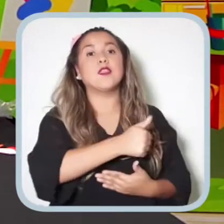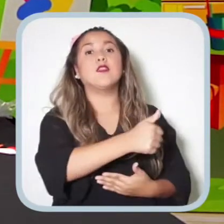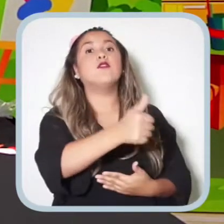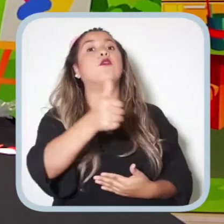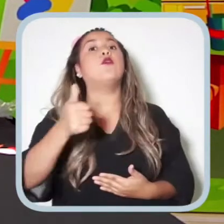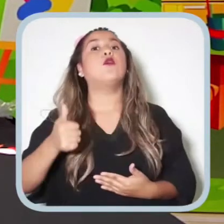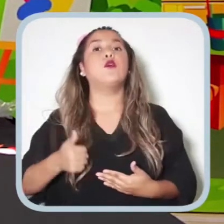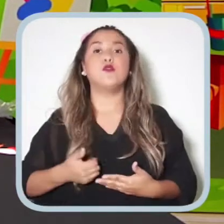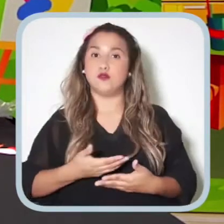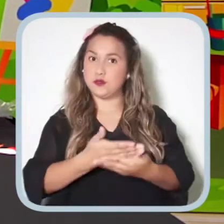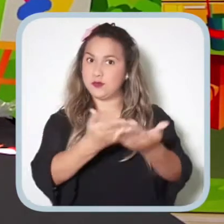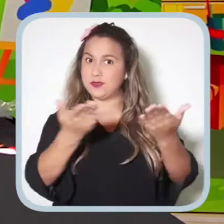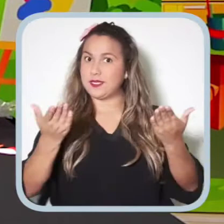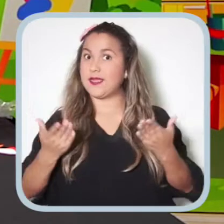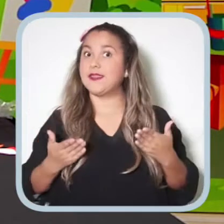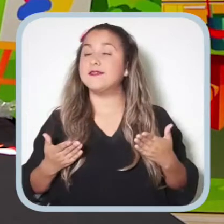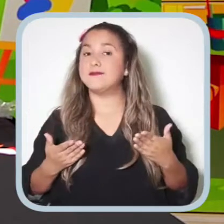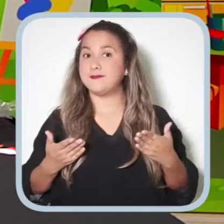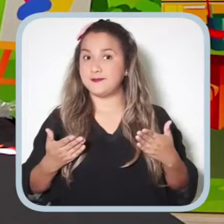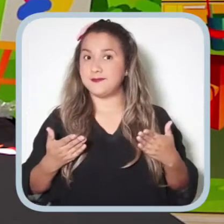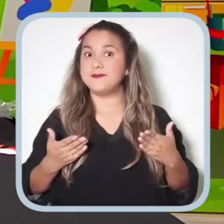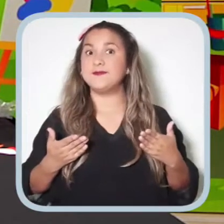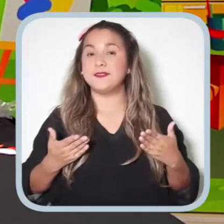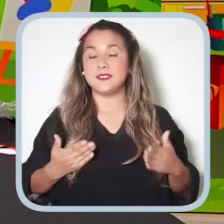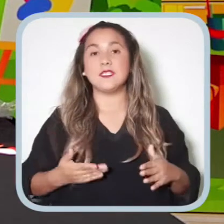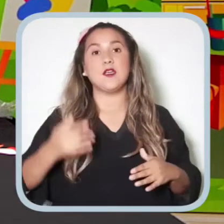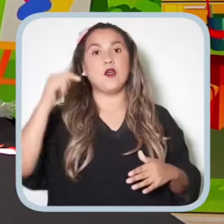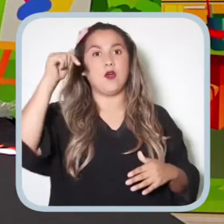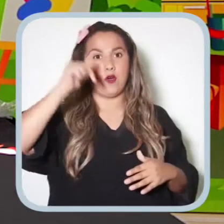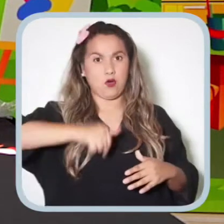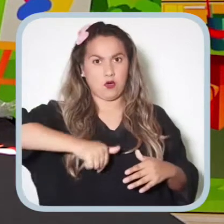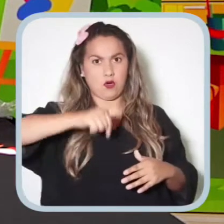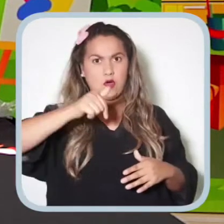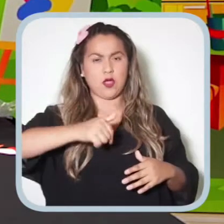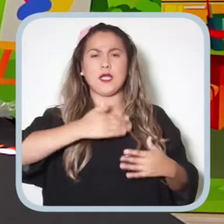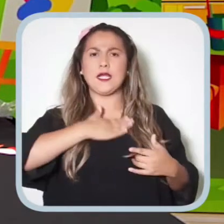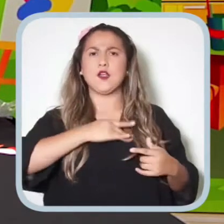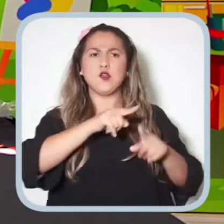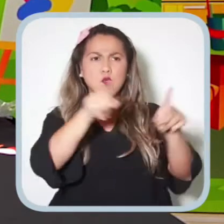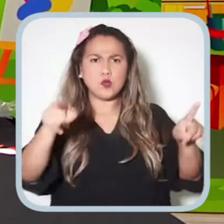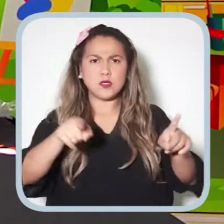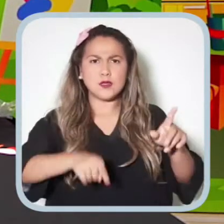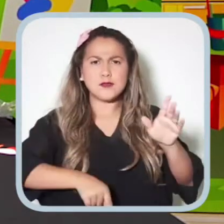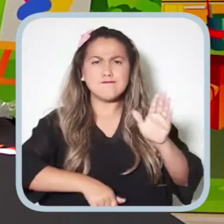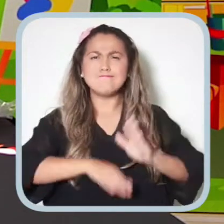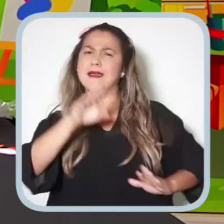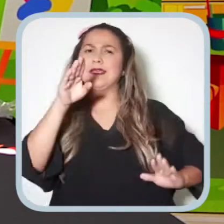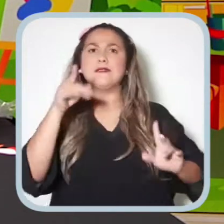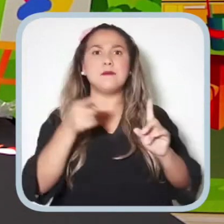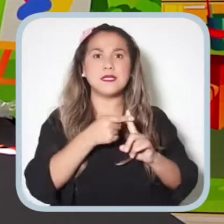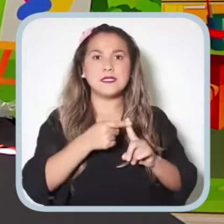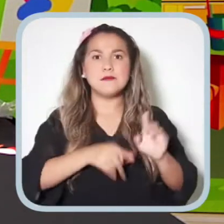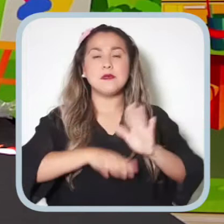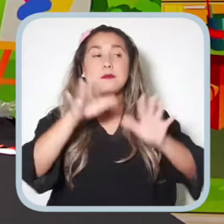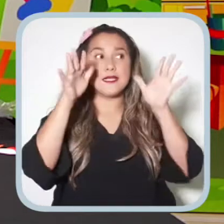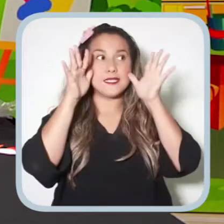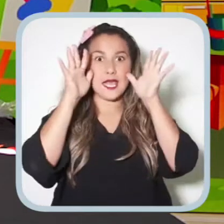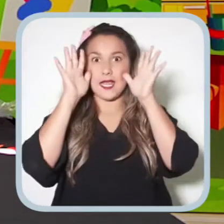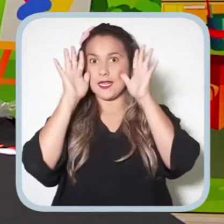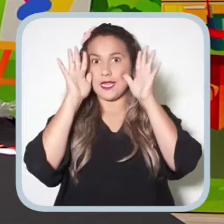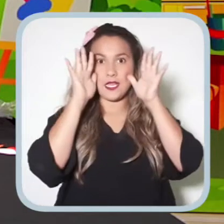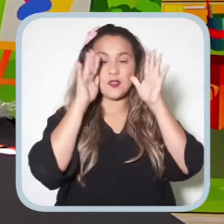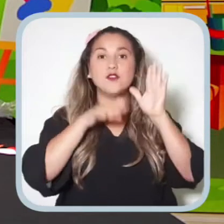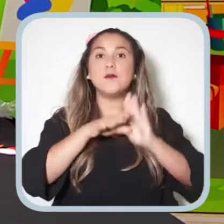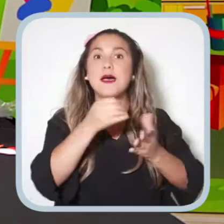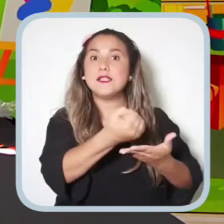todos ustedes. Y aquel o aquella que el día de hoy más participe, más atento esté y más nos